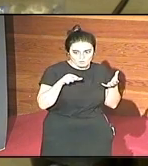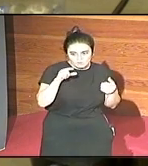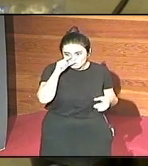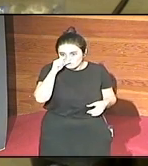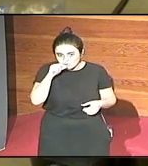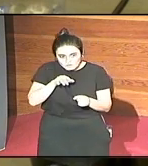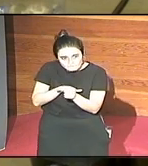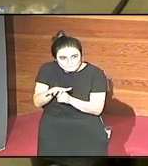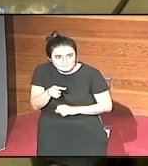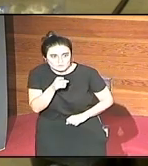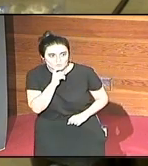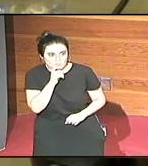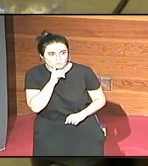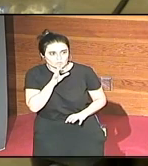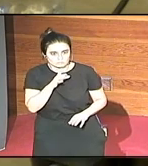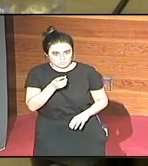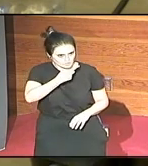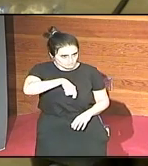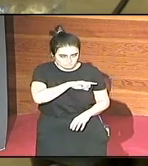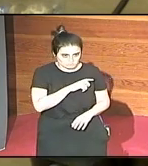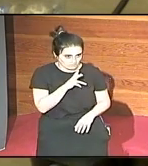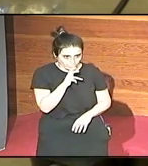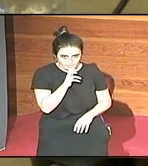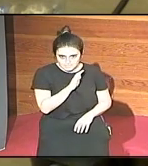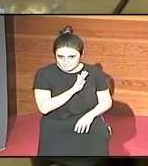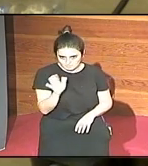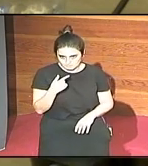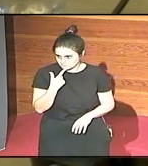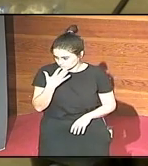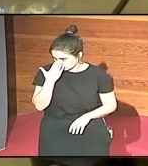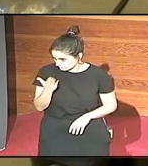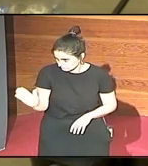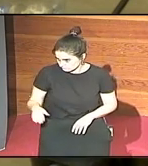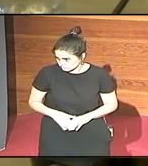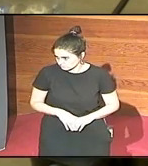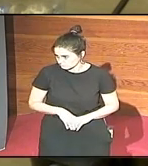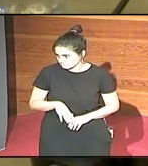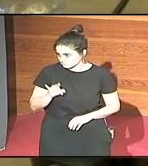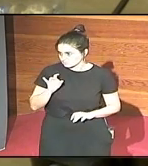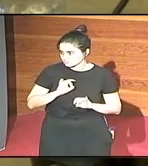Sería un desastre para todos nosotros, eso se lo puedo asegurar.